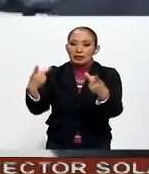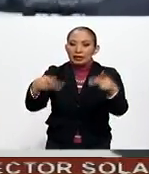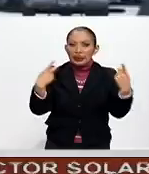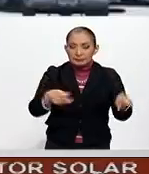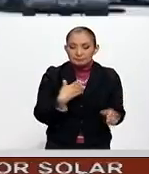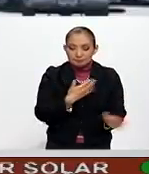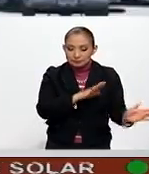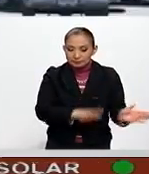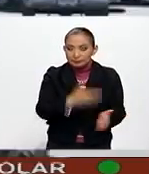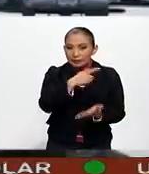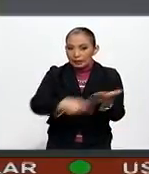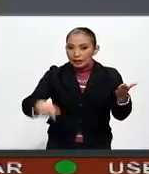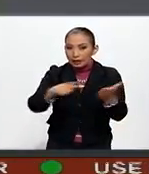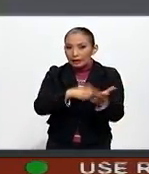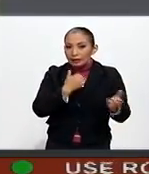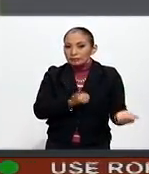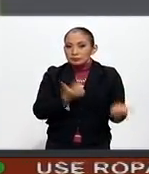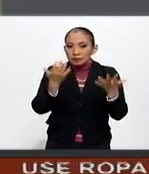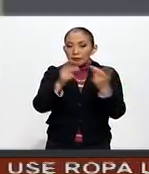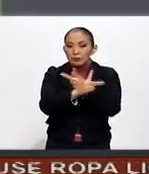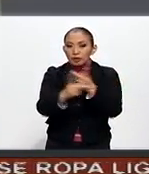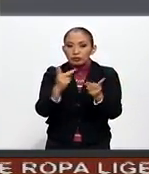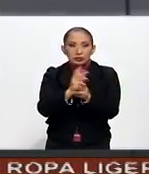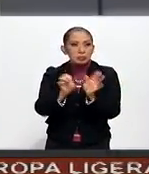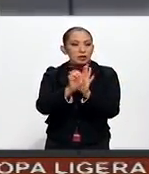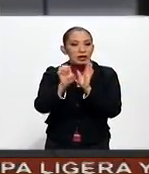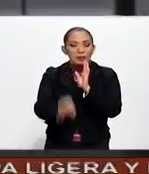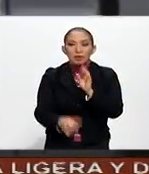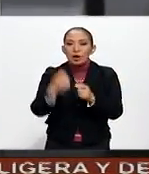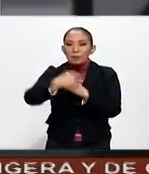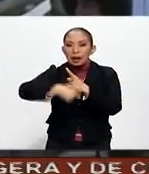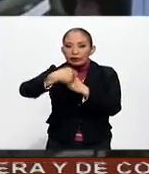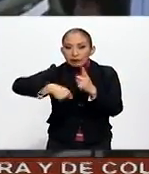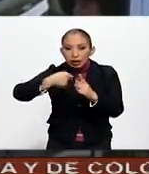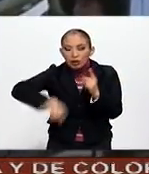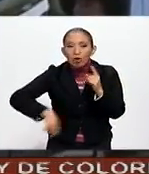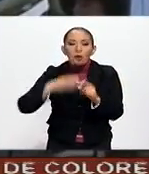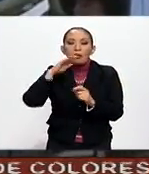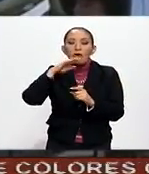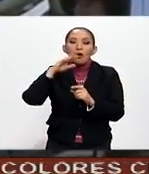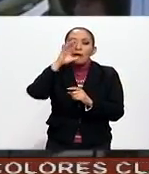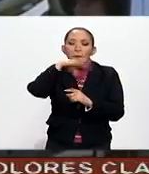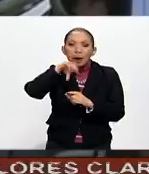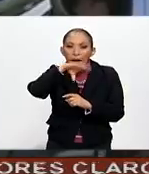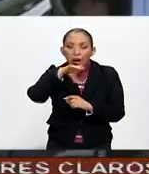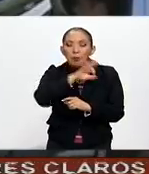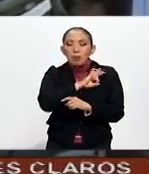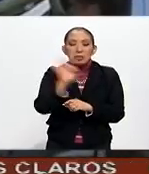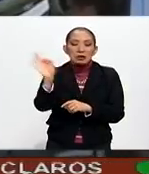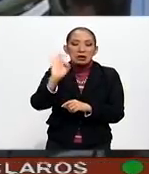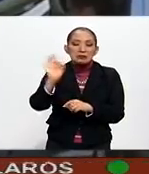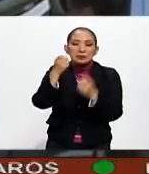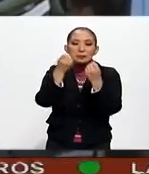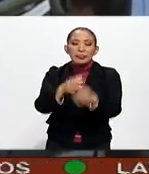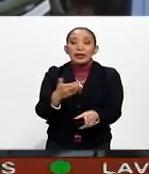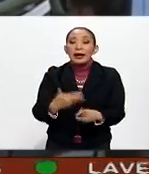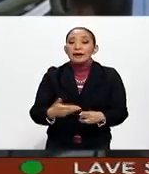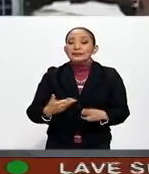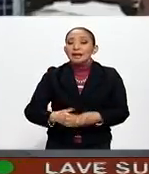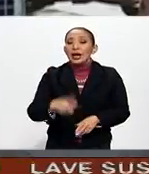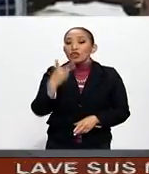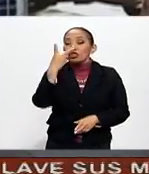a la cancelación por las exportaciones a productos como el plátano y el mango, hay estimaciones de que podrían alcanzar pérdidas hasta